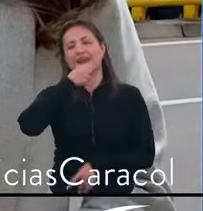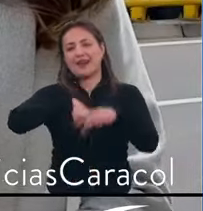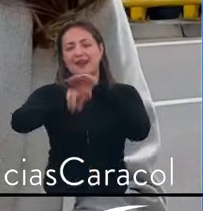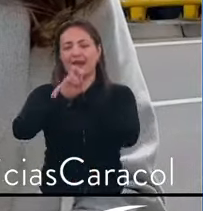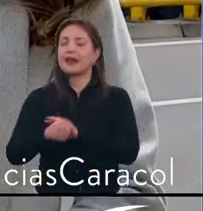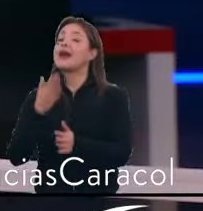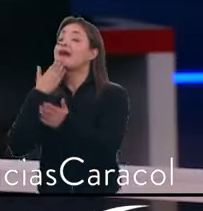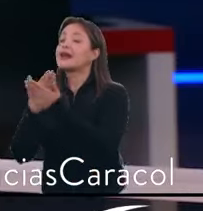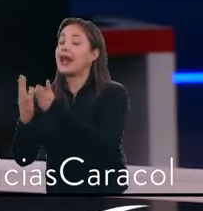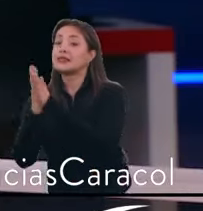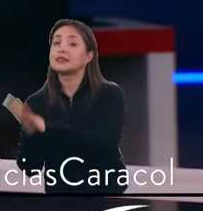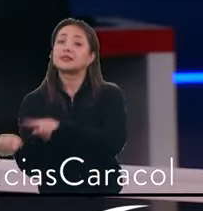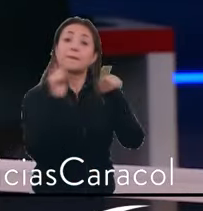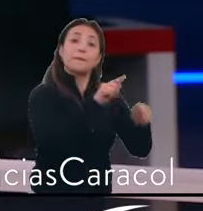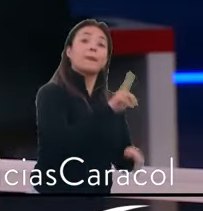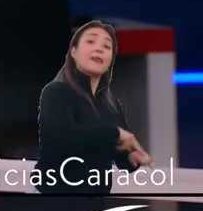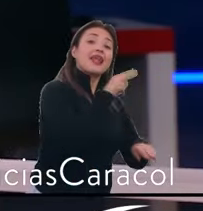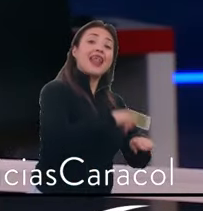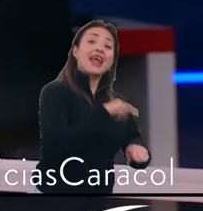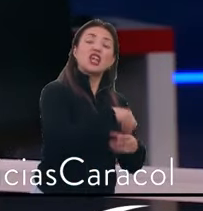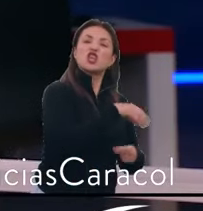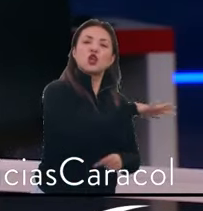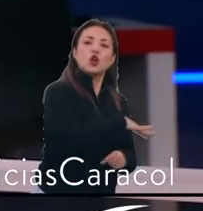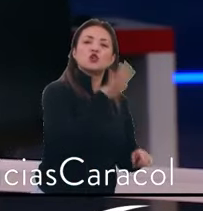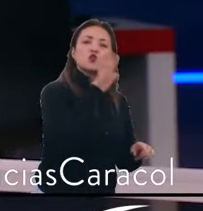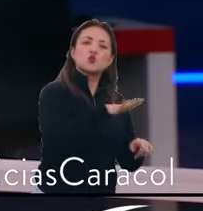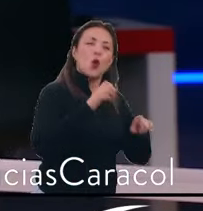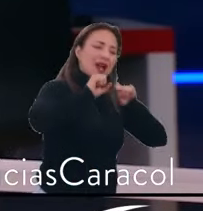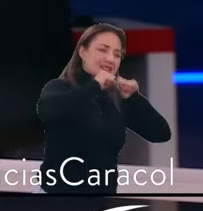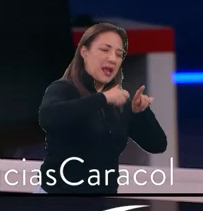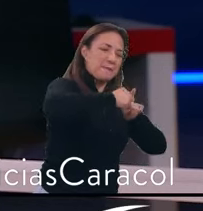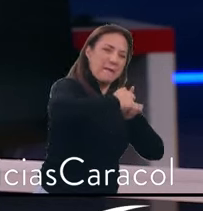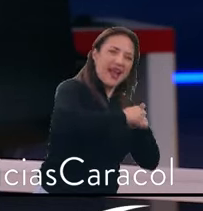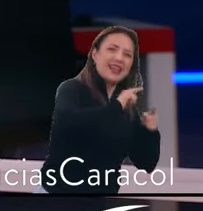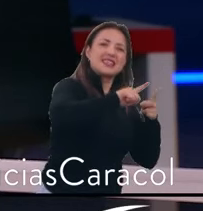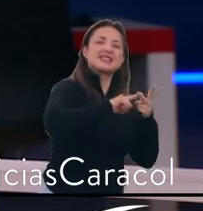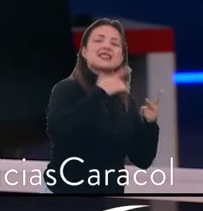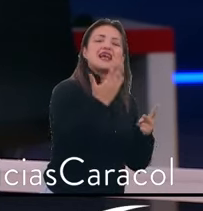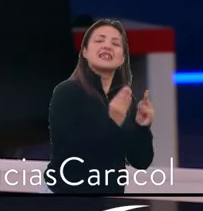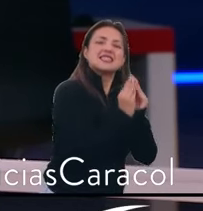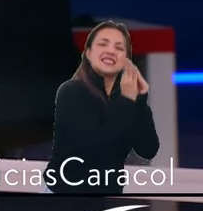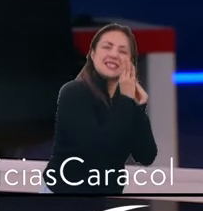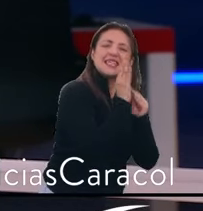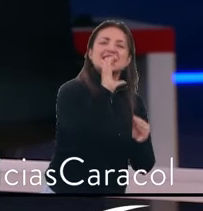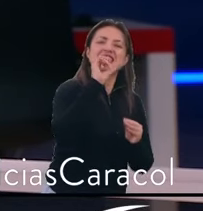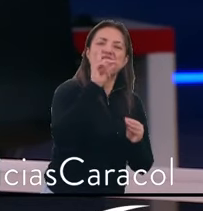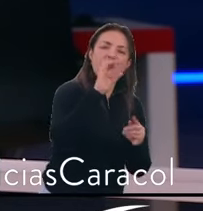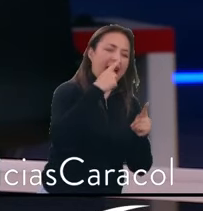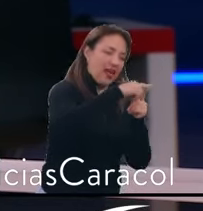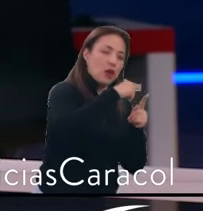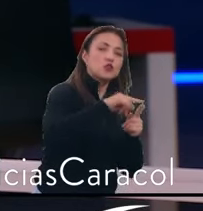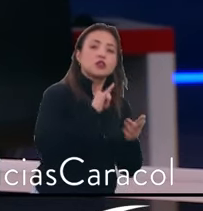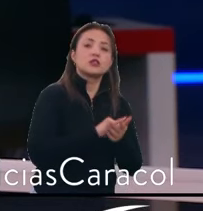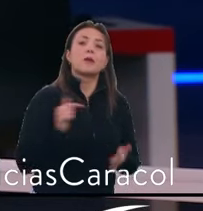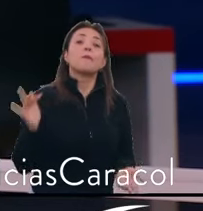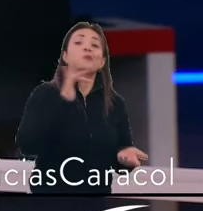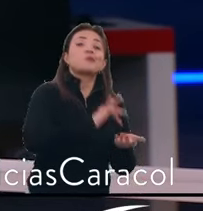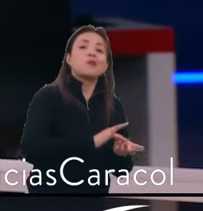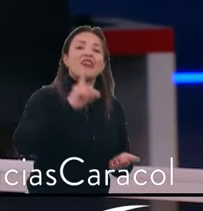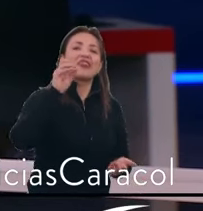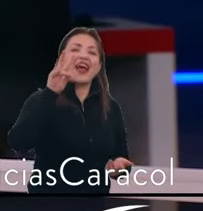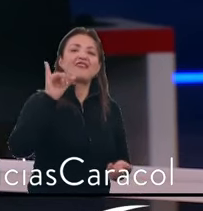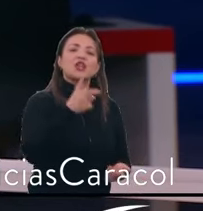Nariño, los campesinos productores de maíz, trigo y cebada aseguran que resultaron muy afectados por el TLC. David Sánchez visitó Guaitarilla, un municipio en